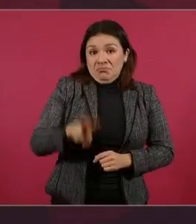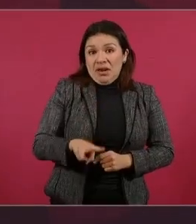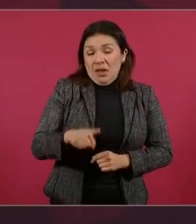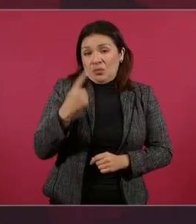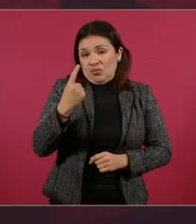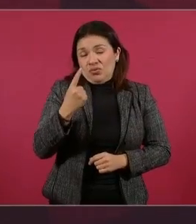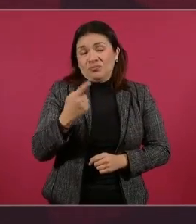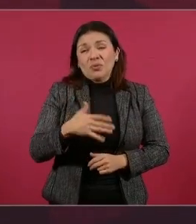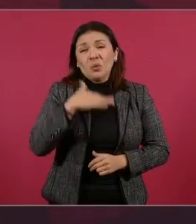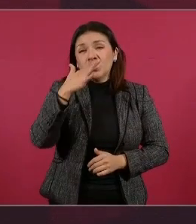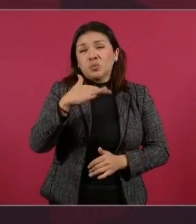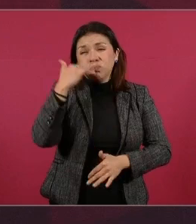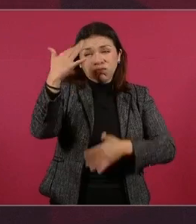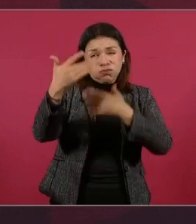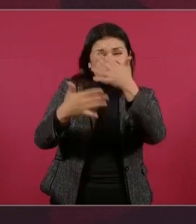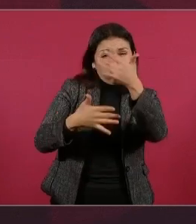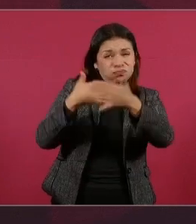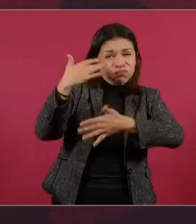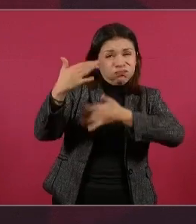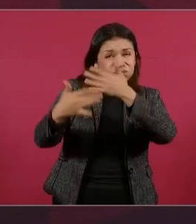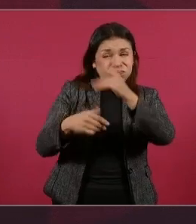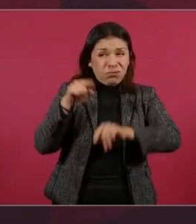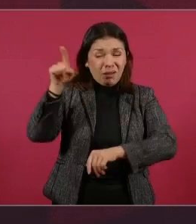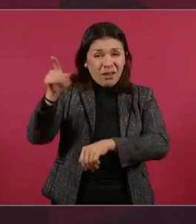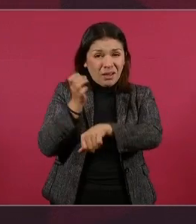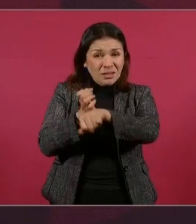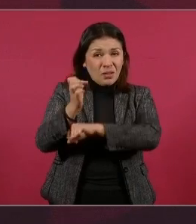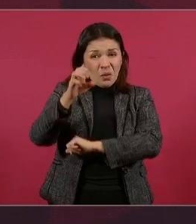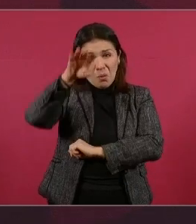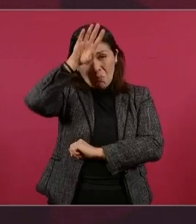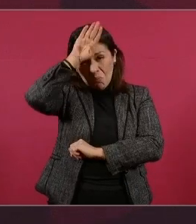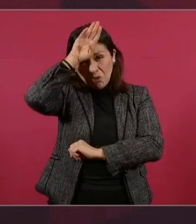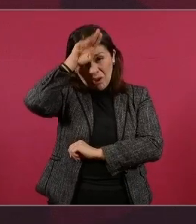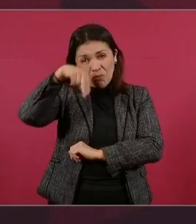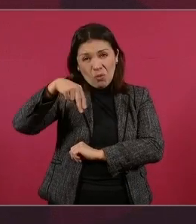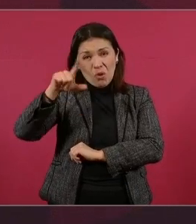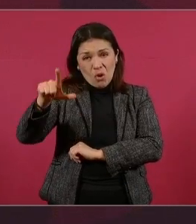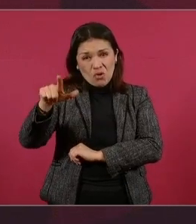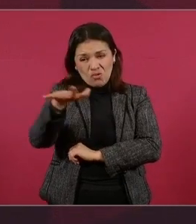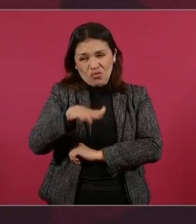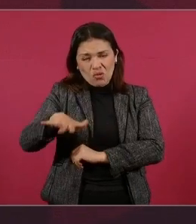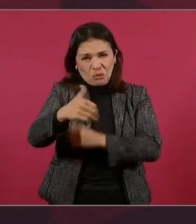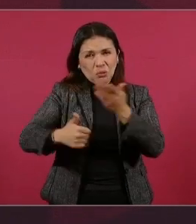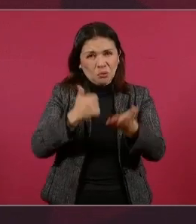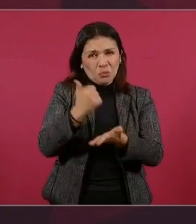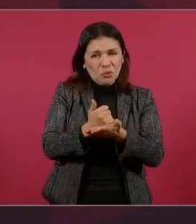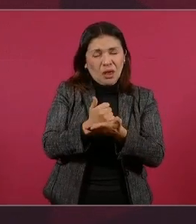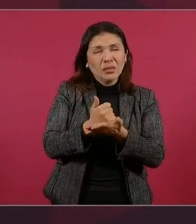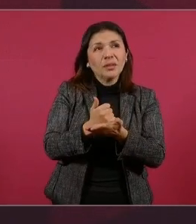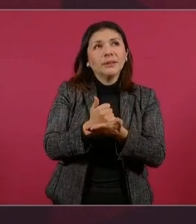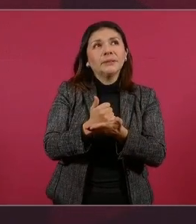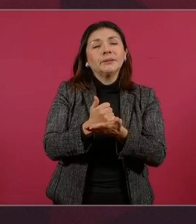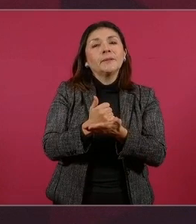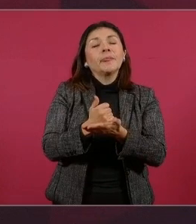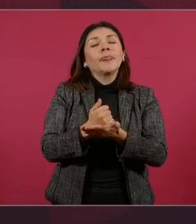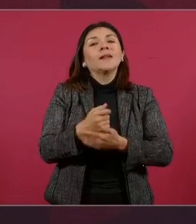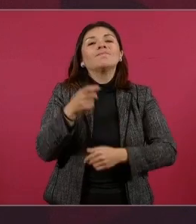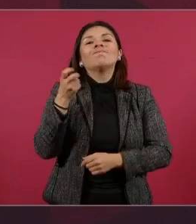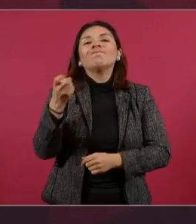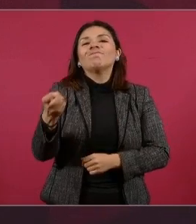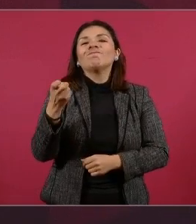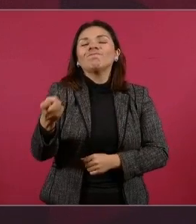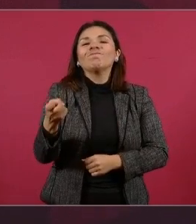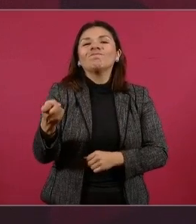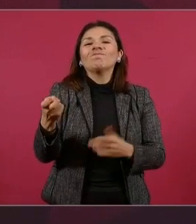no nación en Monterrey en la zona conurbada que tiene que ver